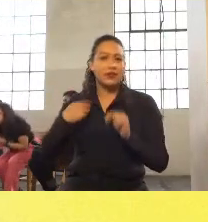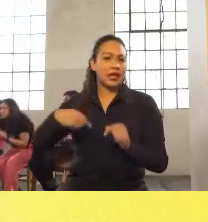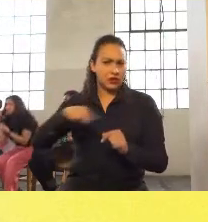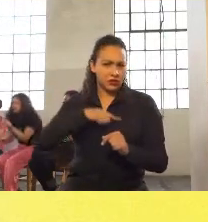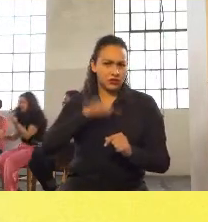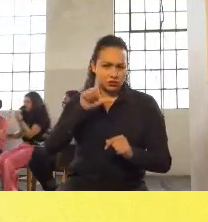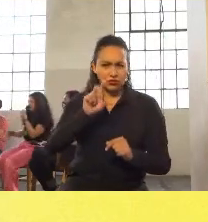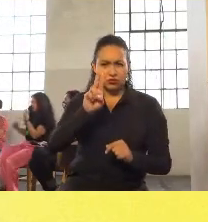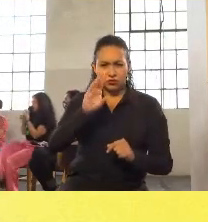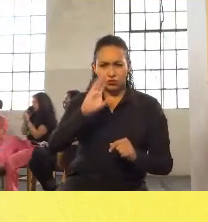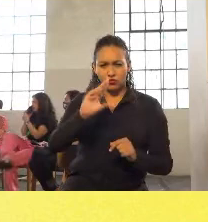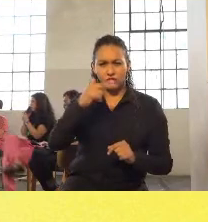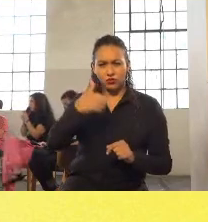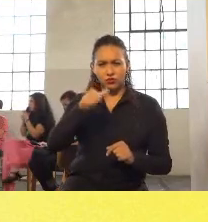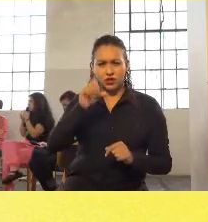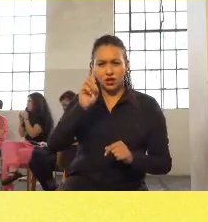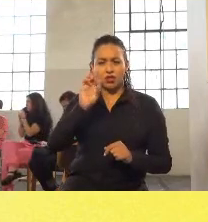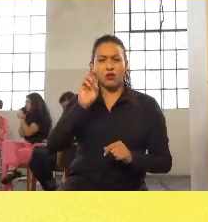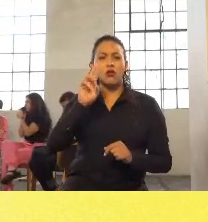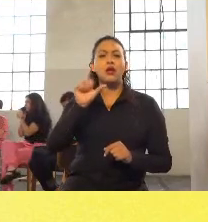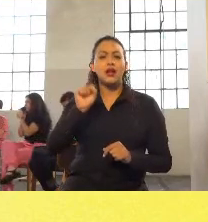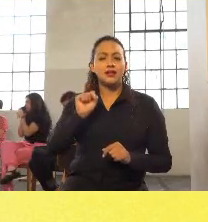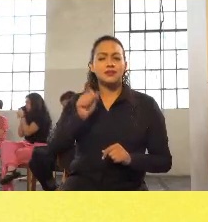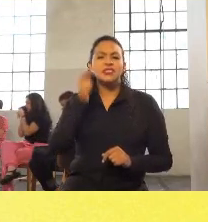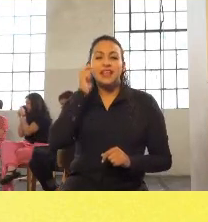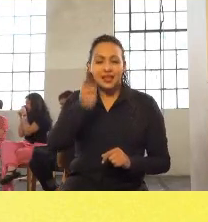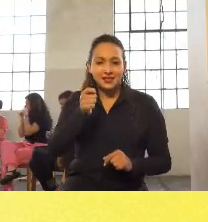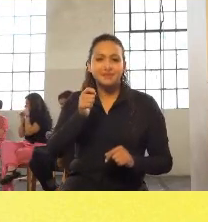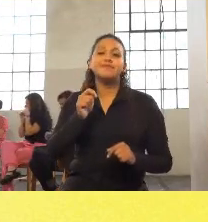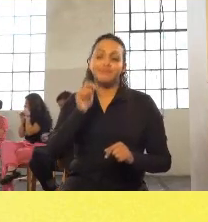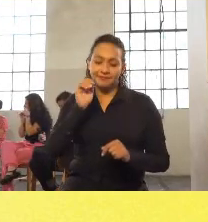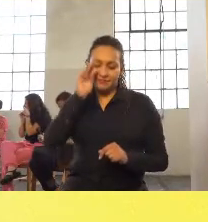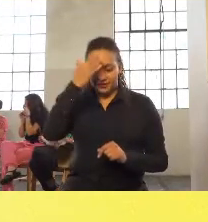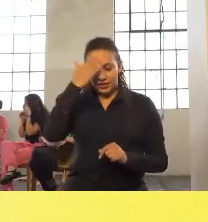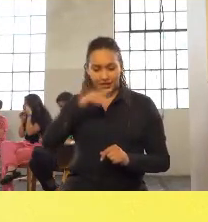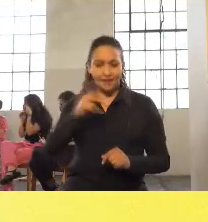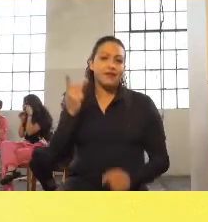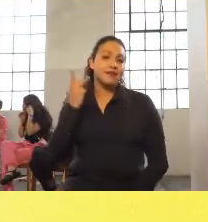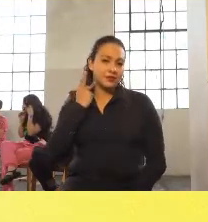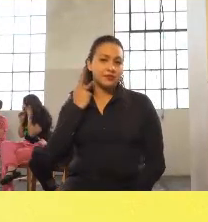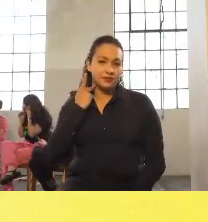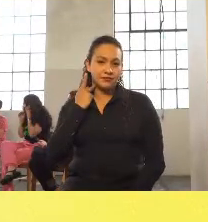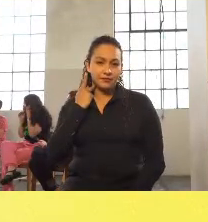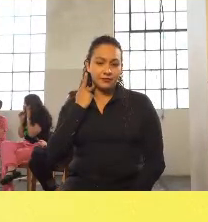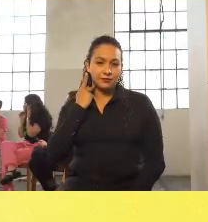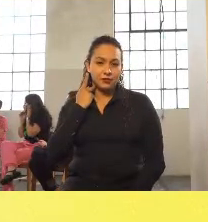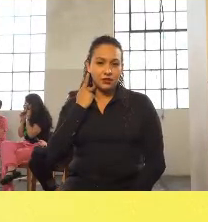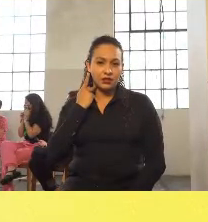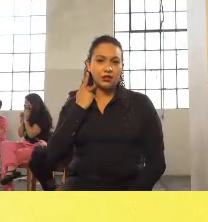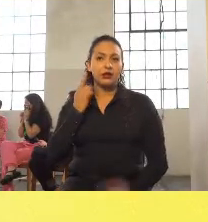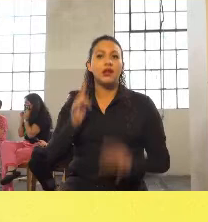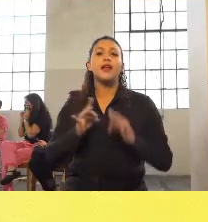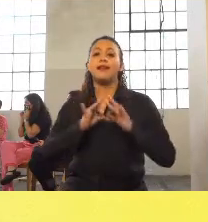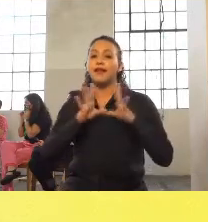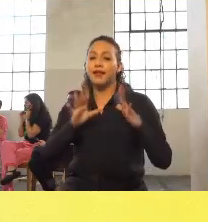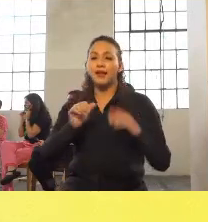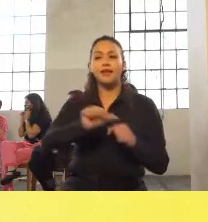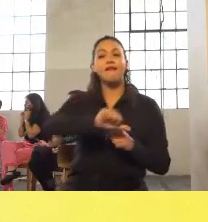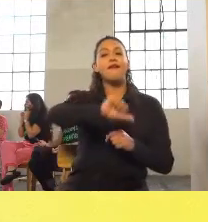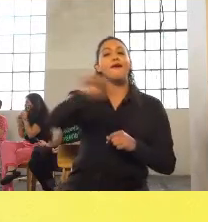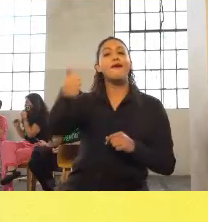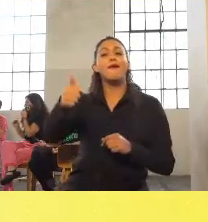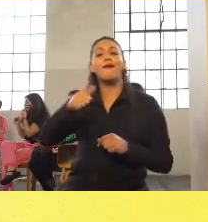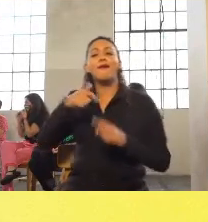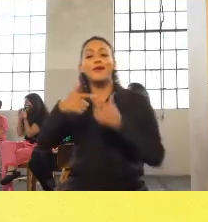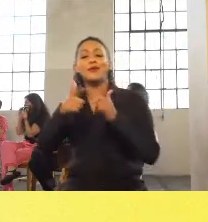que lo que hacemos es político. O sea, no hay manera de que no lo sea, ¿no? Entonces, evidentemente, se van a irritar conciencias por ahí,